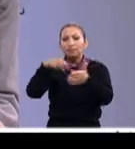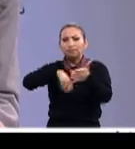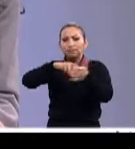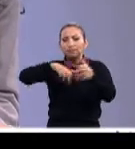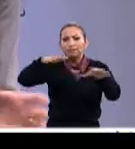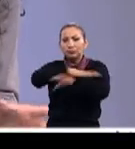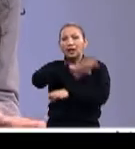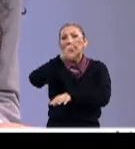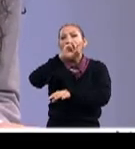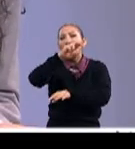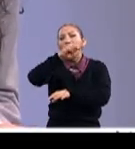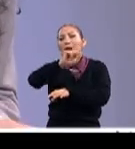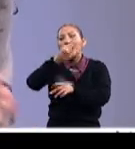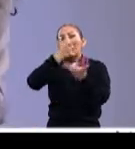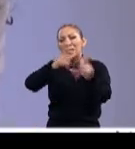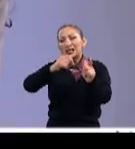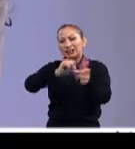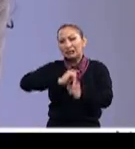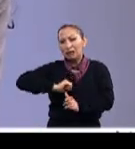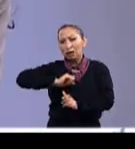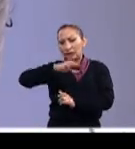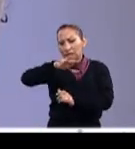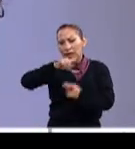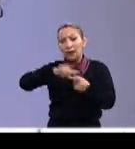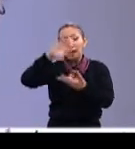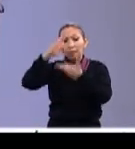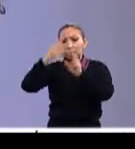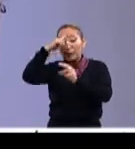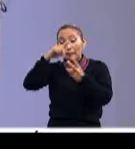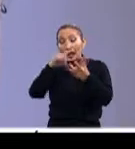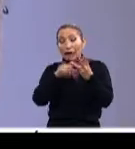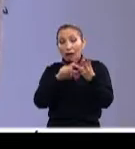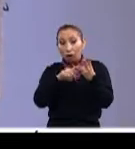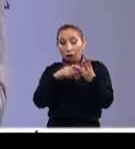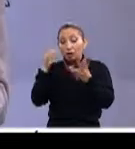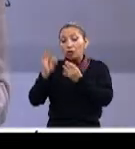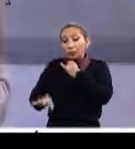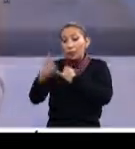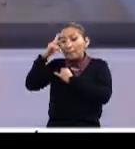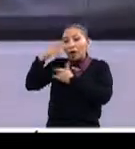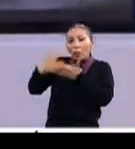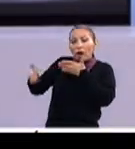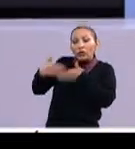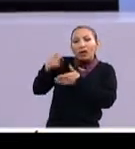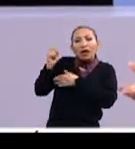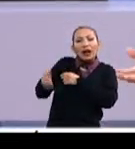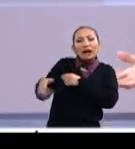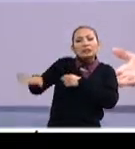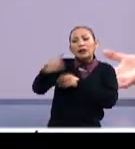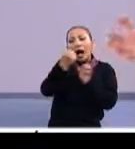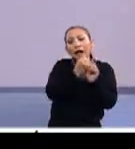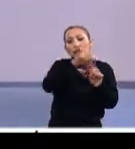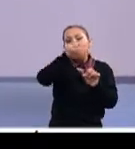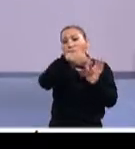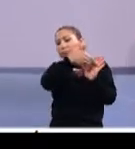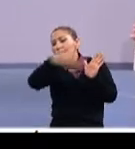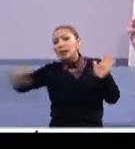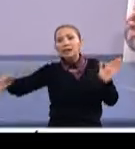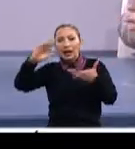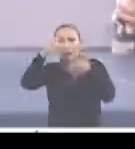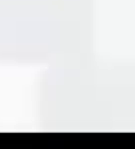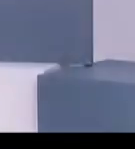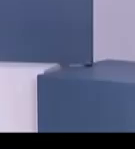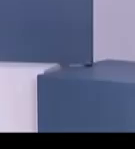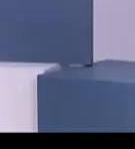reforma liberal del siglo XIX, la revolución mexicana y finalmente este México contemporáneo, es decir, los años posteriores a la